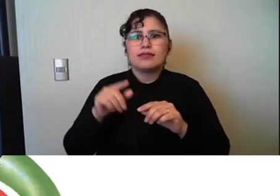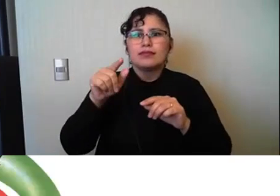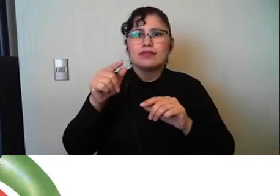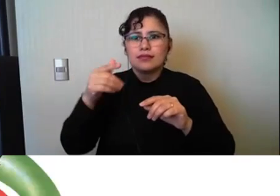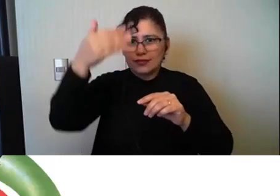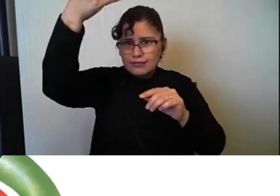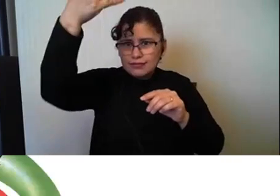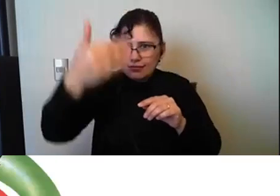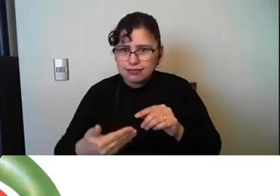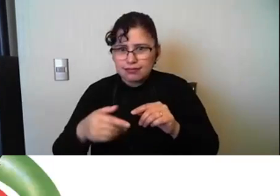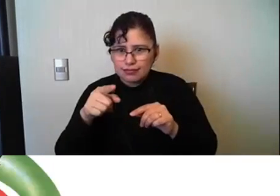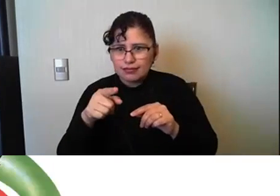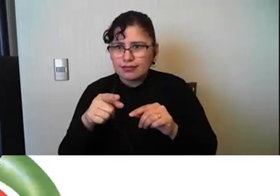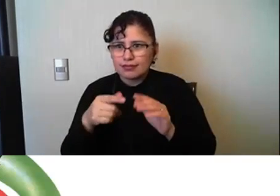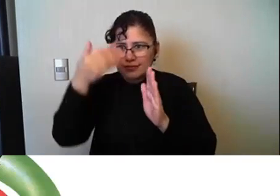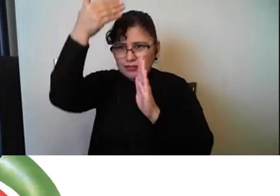sentido,